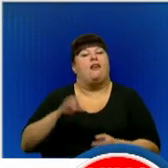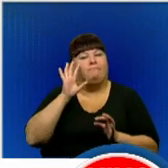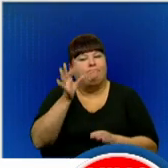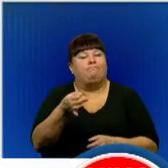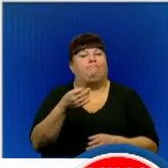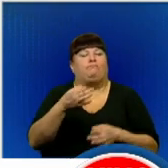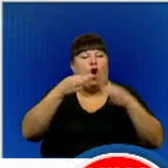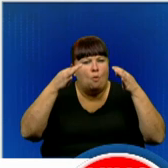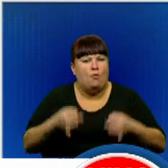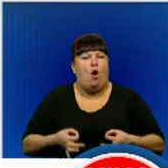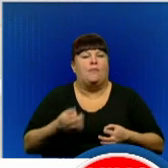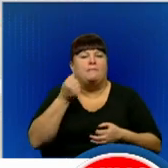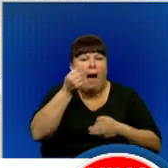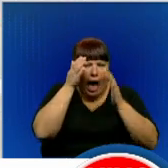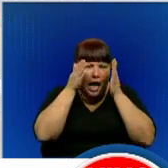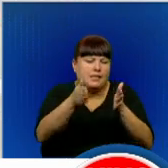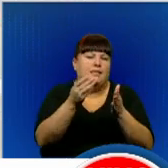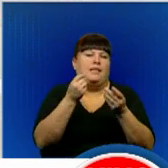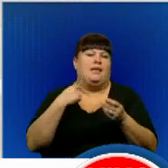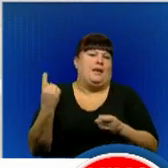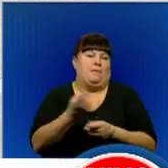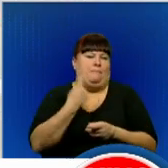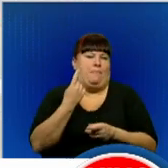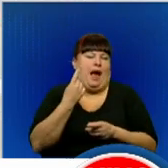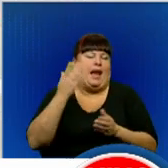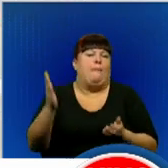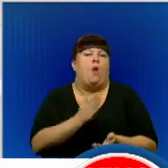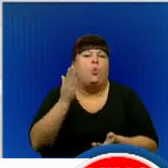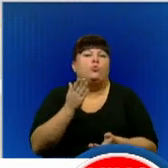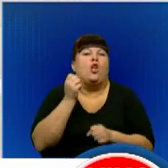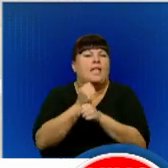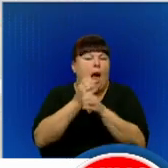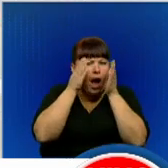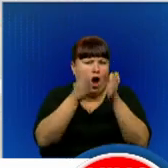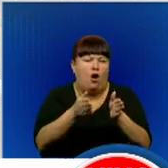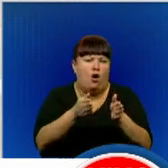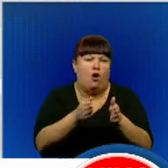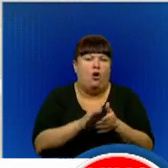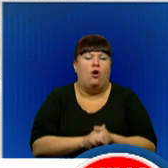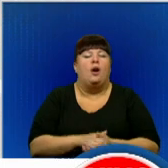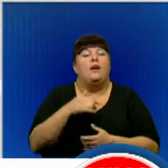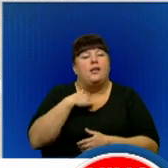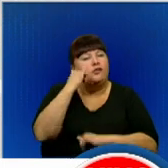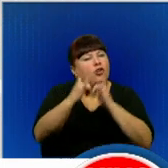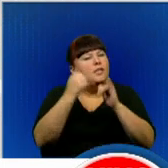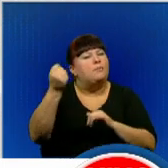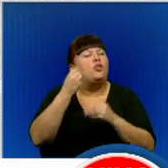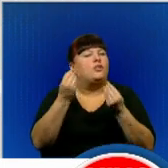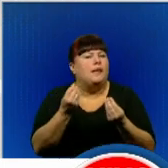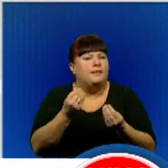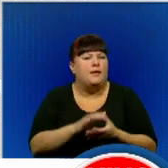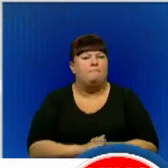compromiso y la prioridad que tiene para nosotros la producción y el trabajo y esto lo quiero destacar con